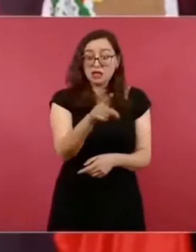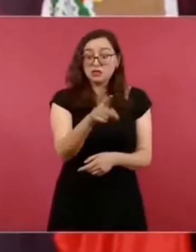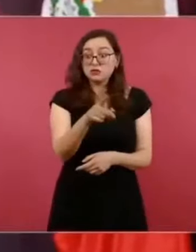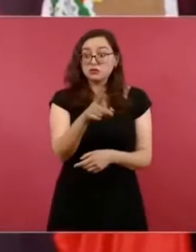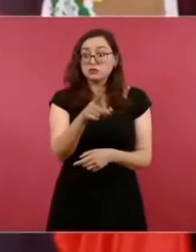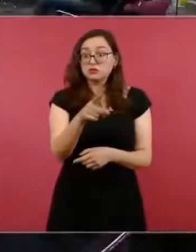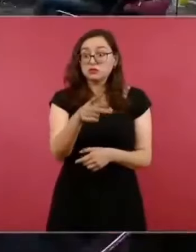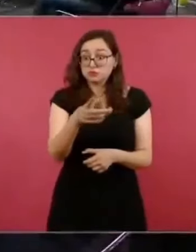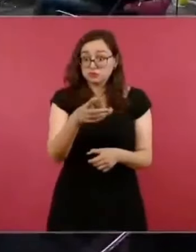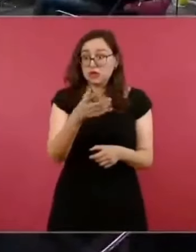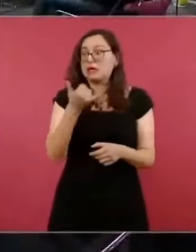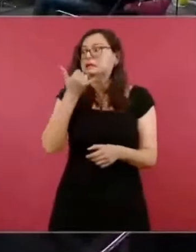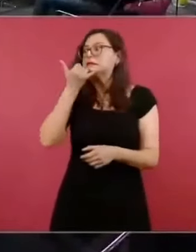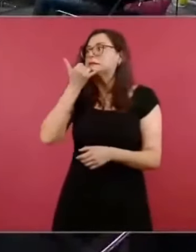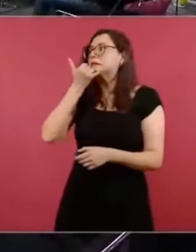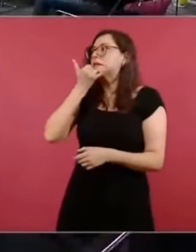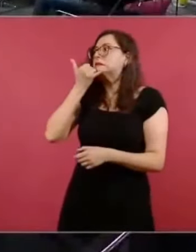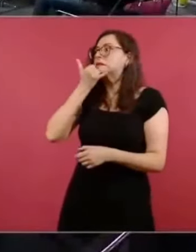disculpa?